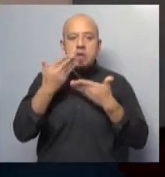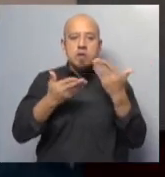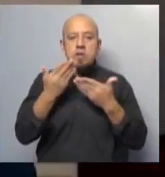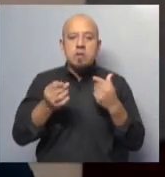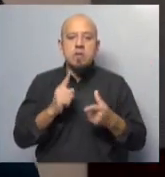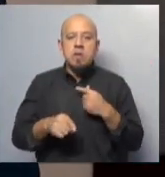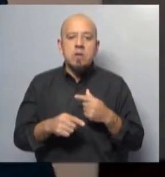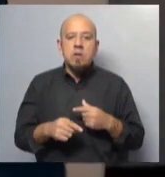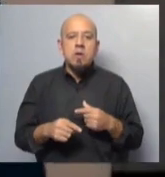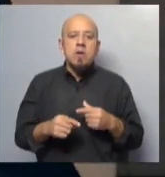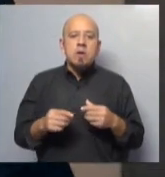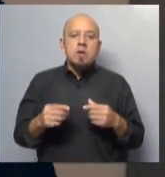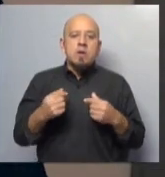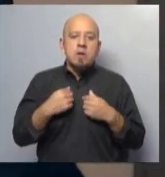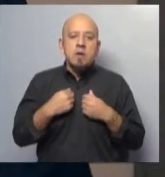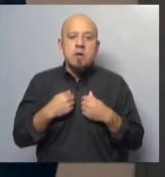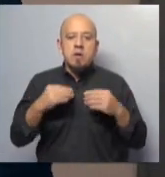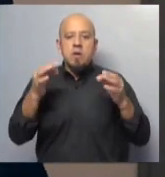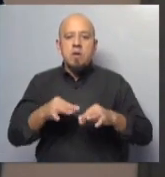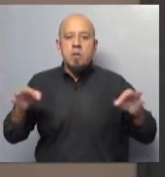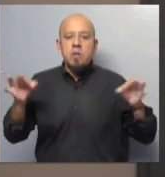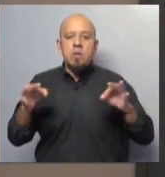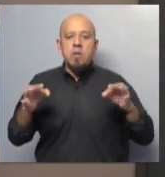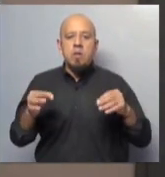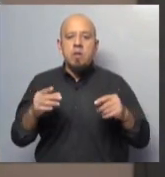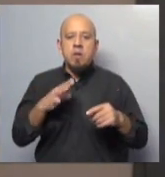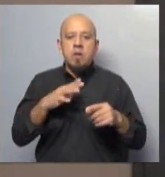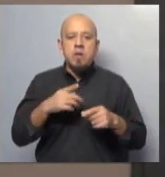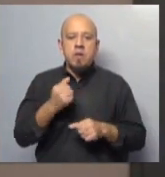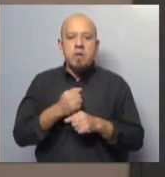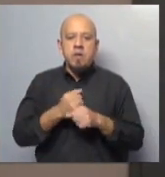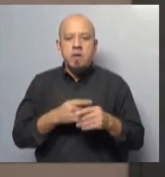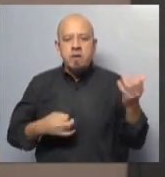Entonces, meternos en ese mundo, nosotros no somos músicos y sin embargo tenemos que trabajar